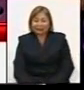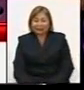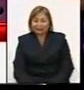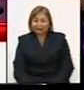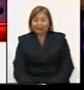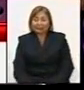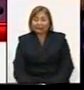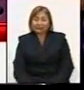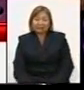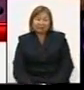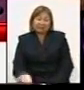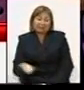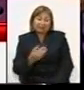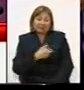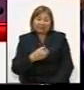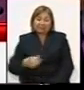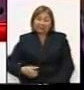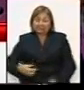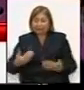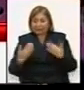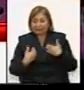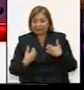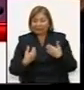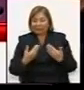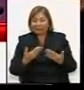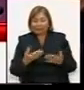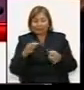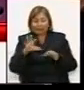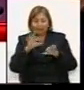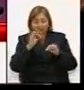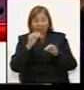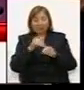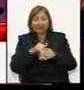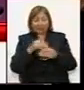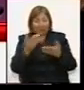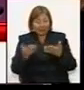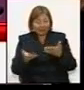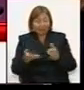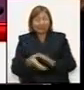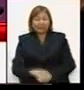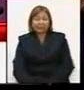El presidente tiene su elección también